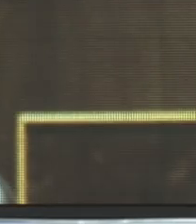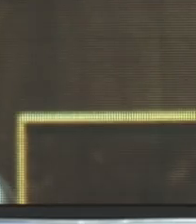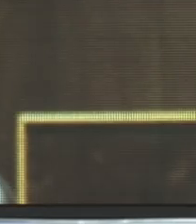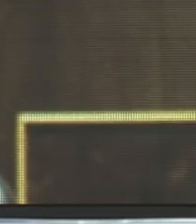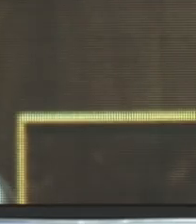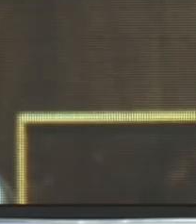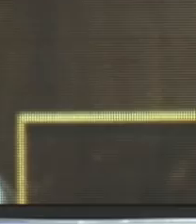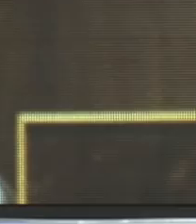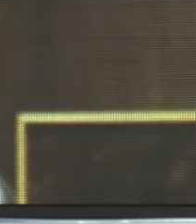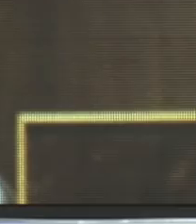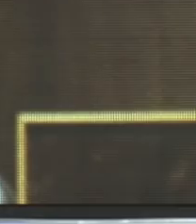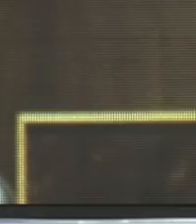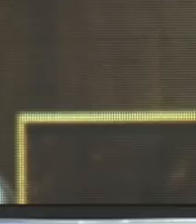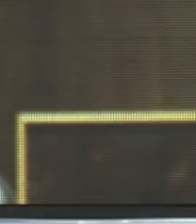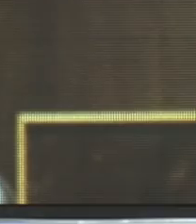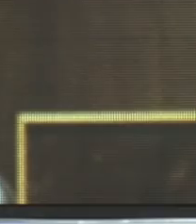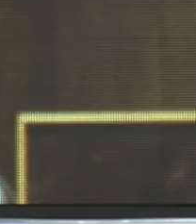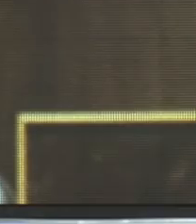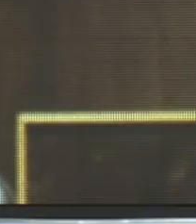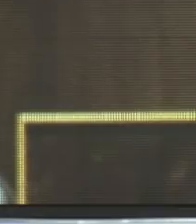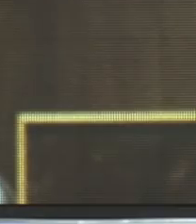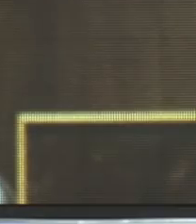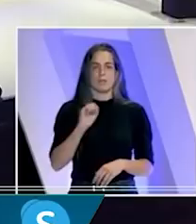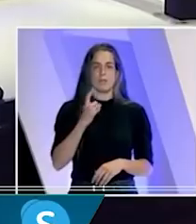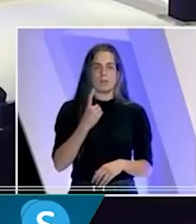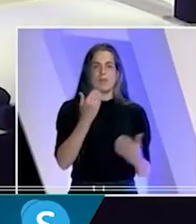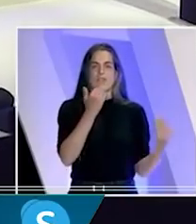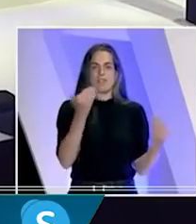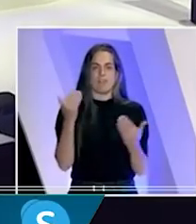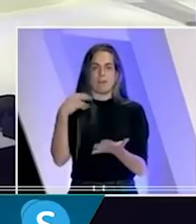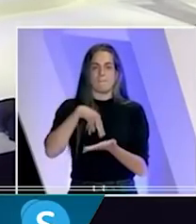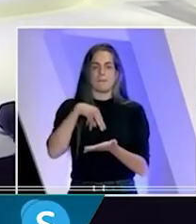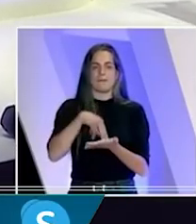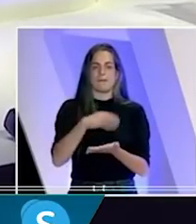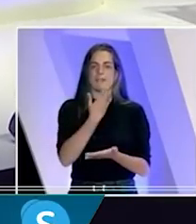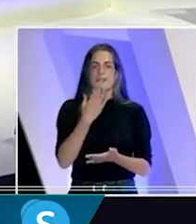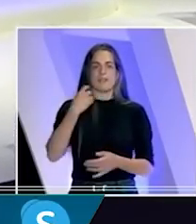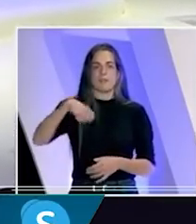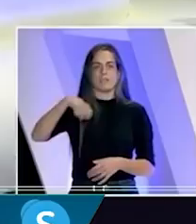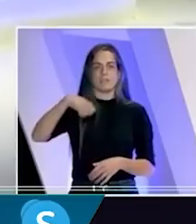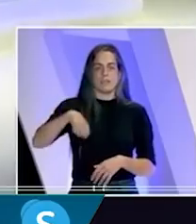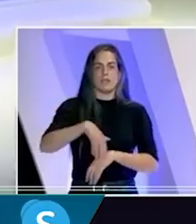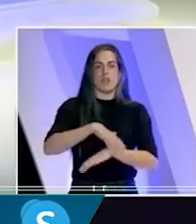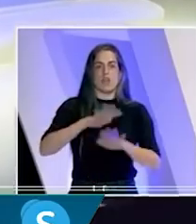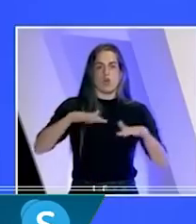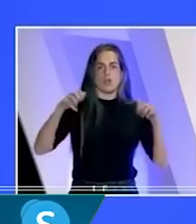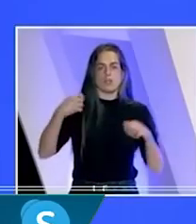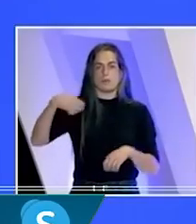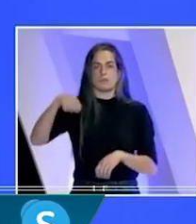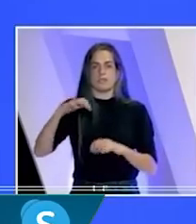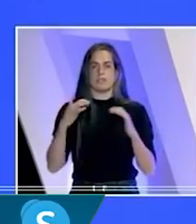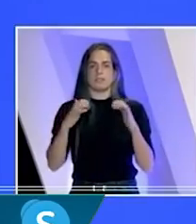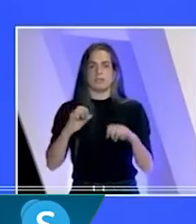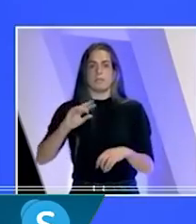mayoría estén en contra de estos indultos es que es normal porque insisto a cierta izquierda está dispuesto a siempre ha estado